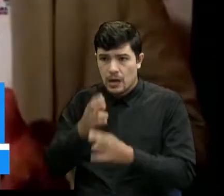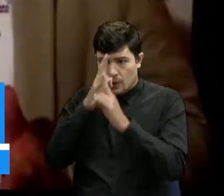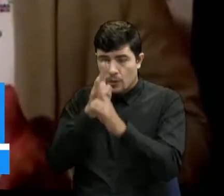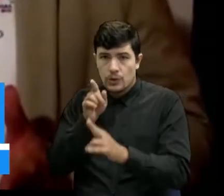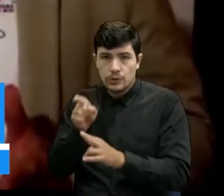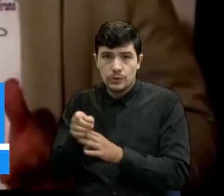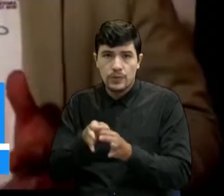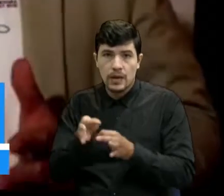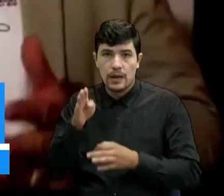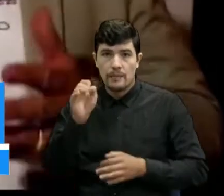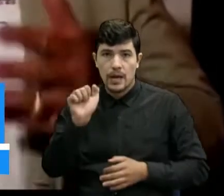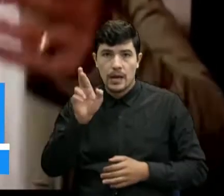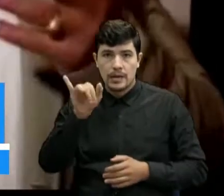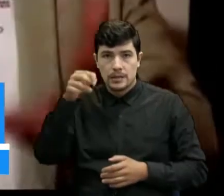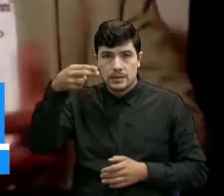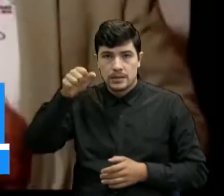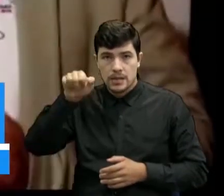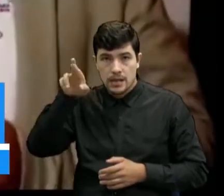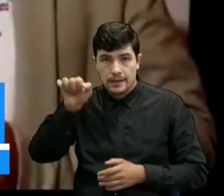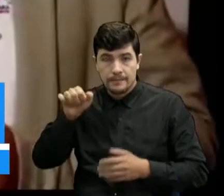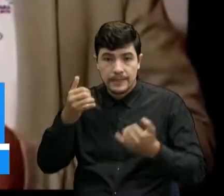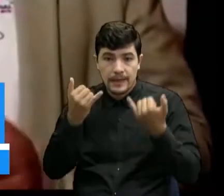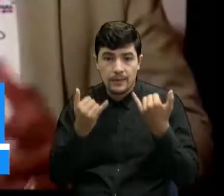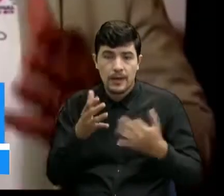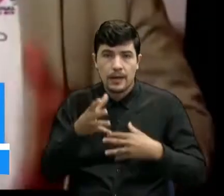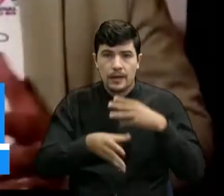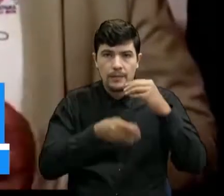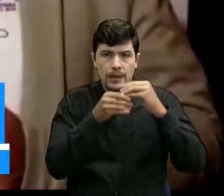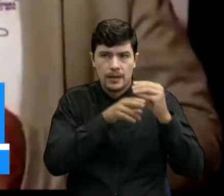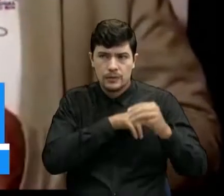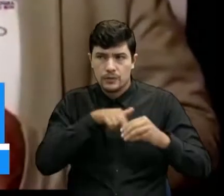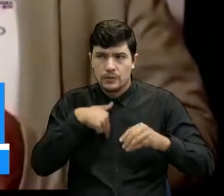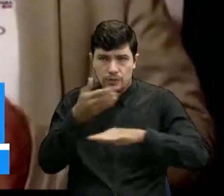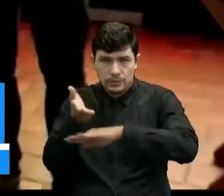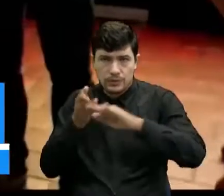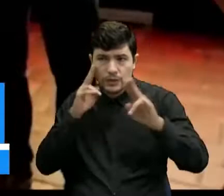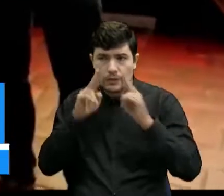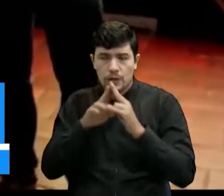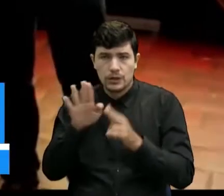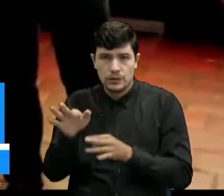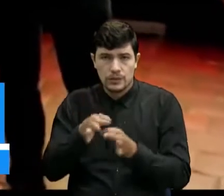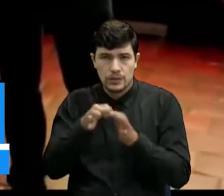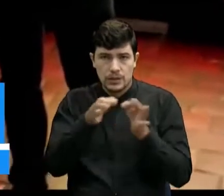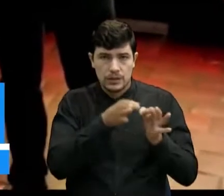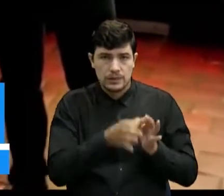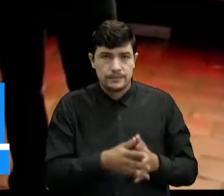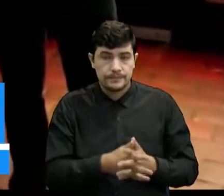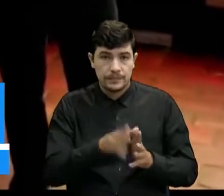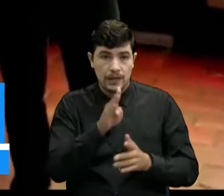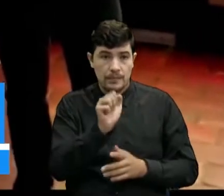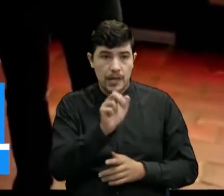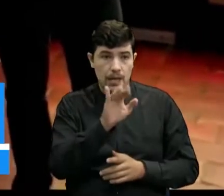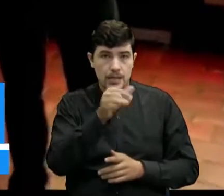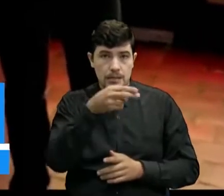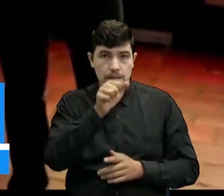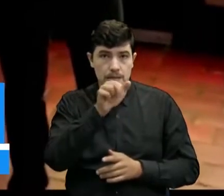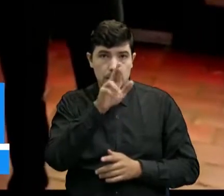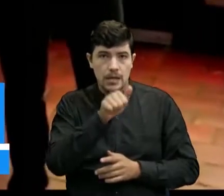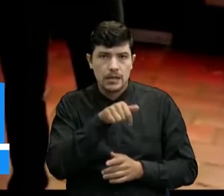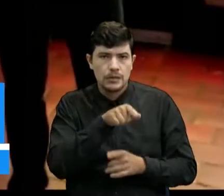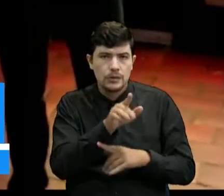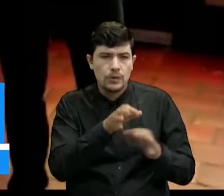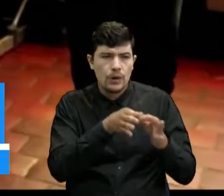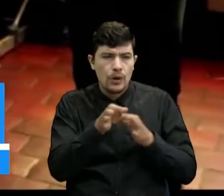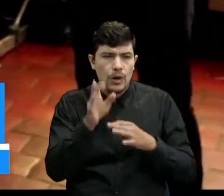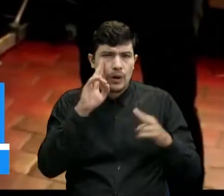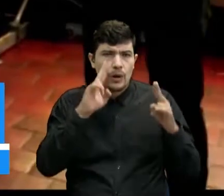Barichara y que le pedimos que sea embajador de nuestro municipio ante el mundo. Barichara es un pueblo que se incrustó en